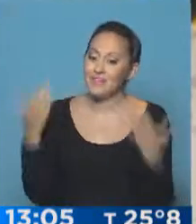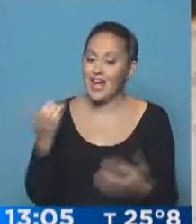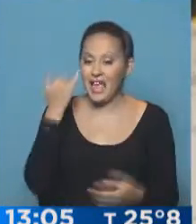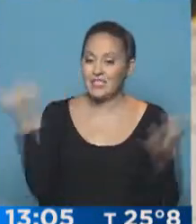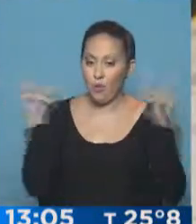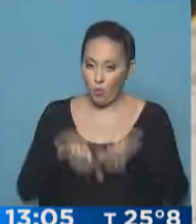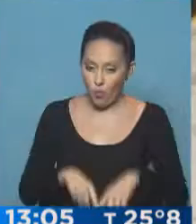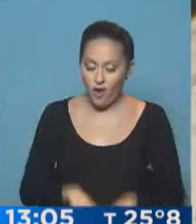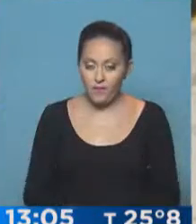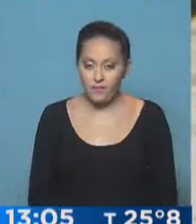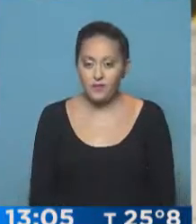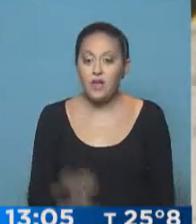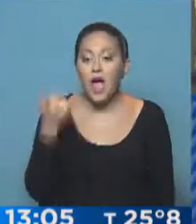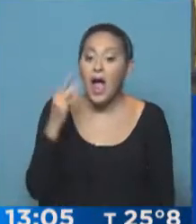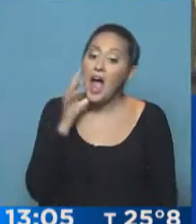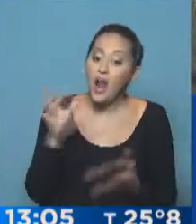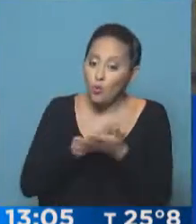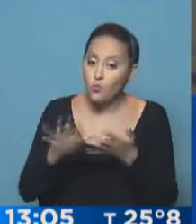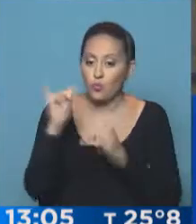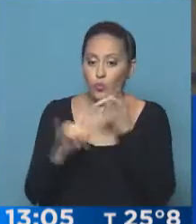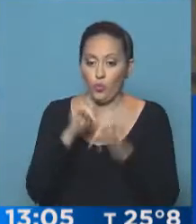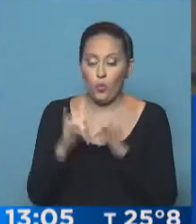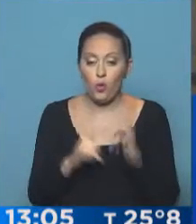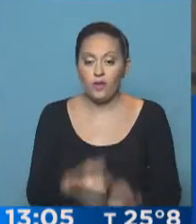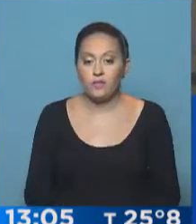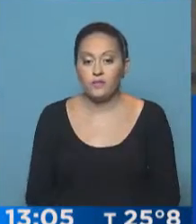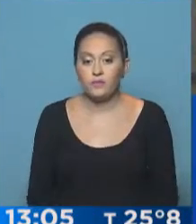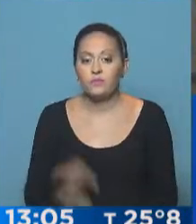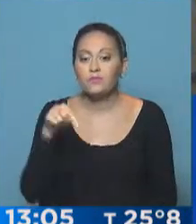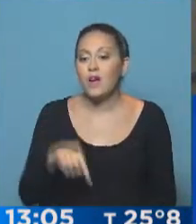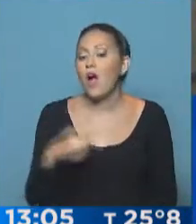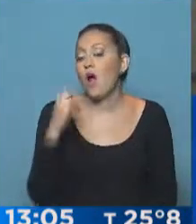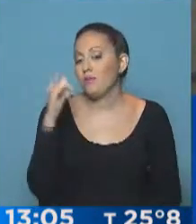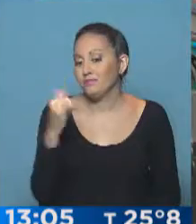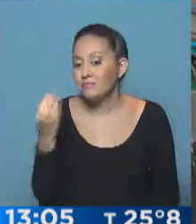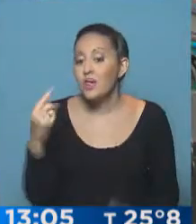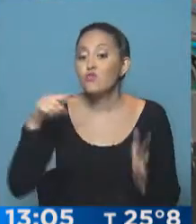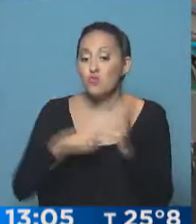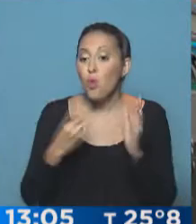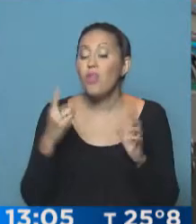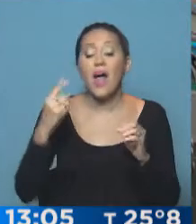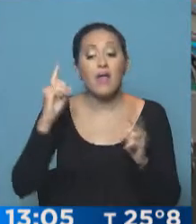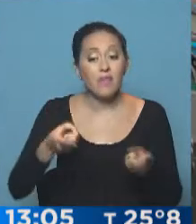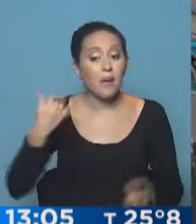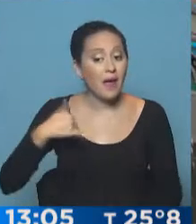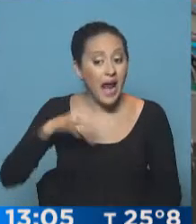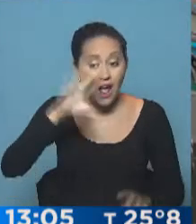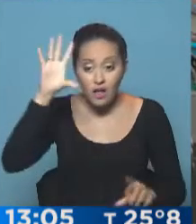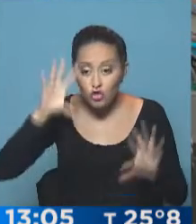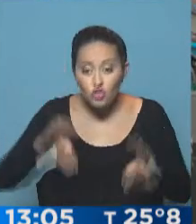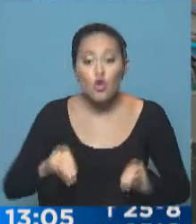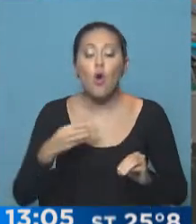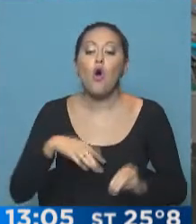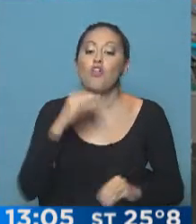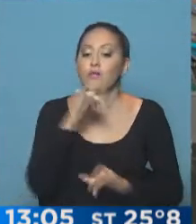cualquier momento ante alguna novedad y como decíamos lo que se está diciendo de las autoridades tanto de la ciudad como del país es que hay que tener cuidado por